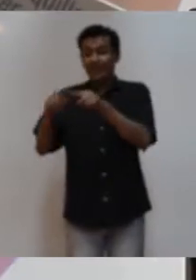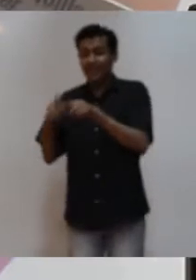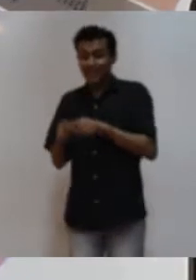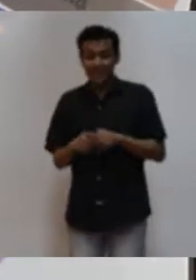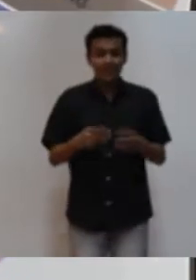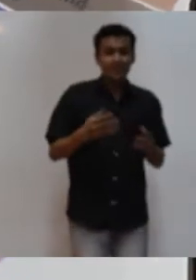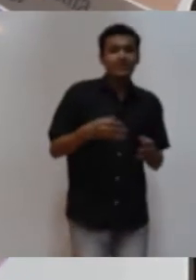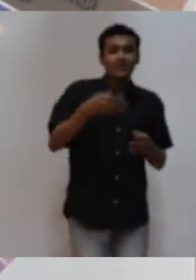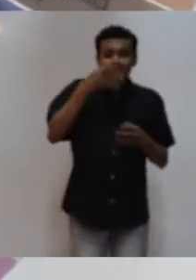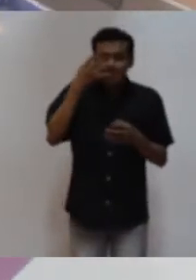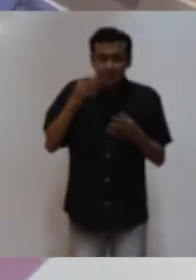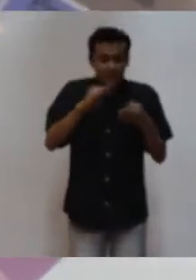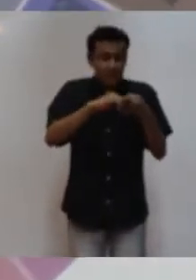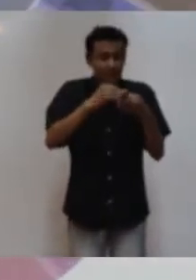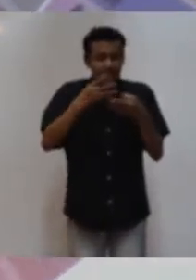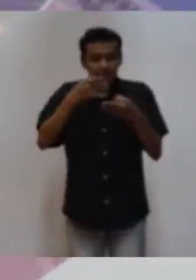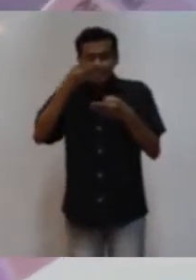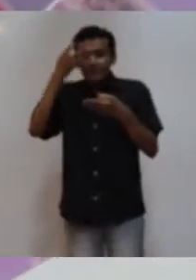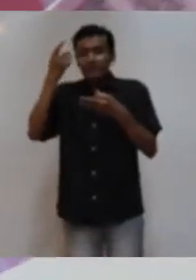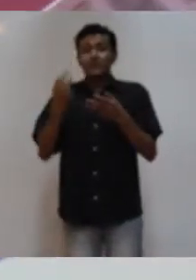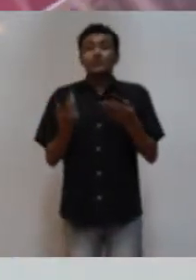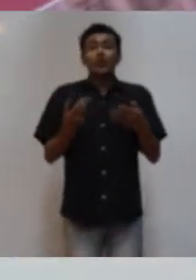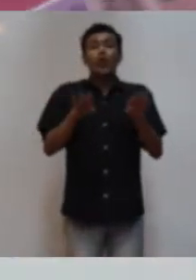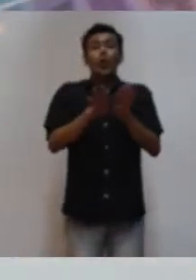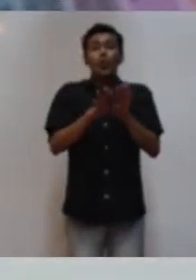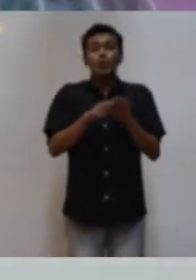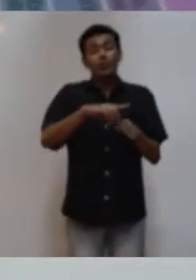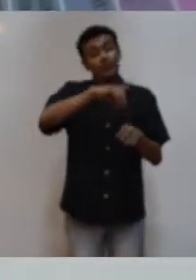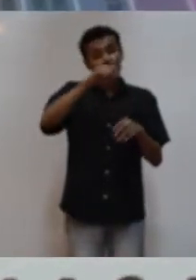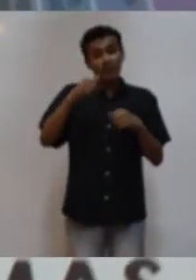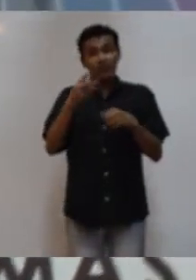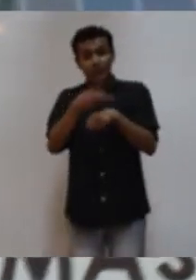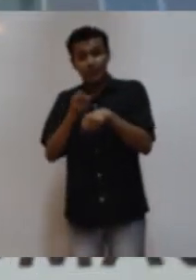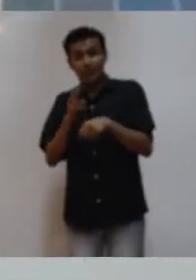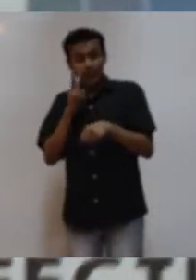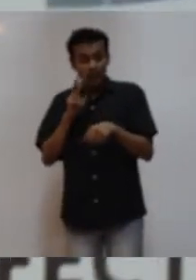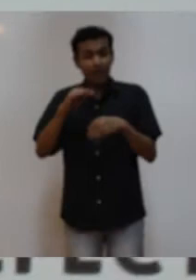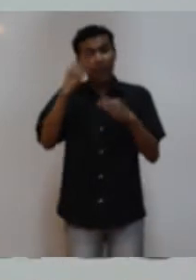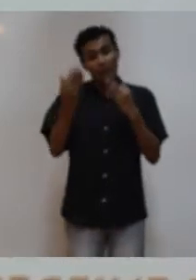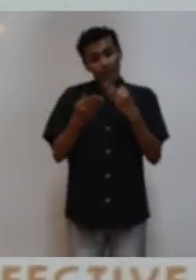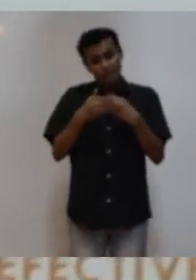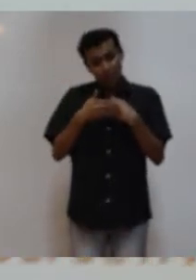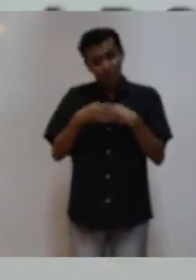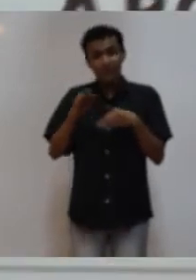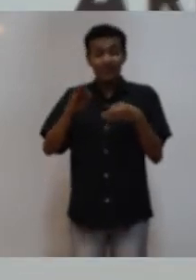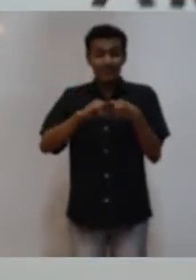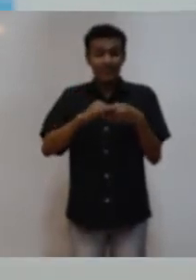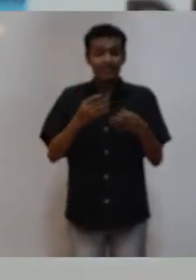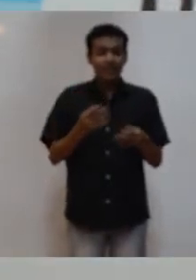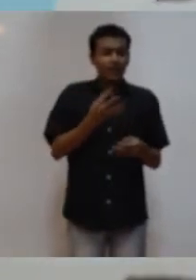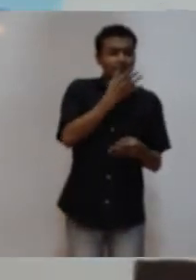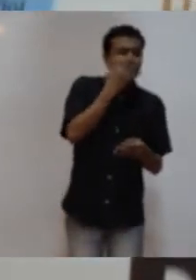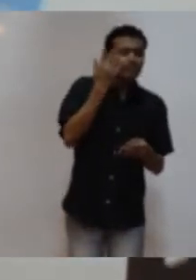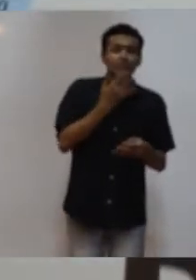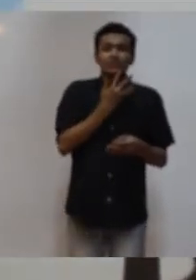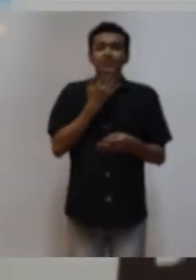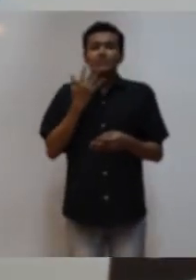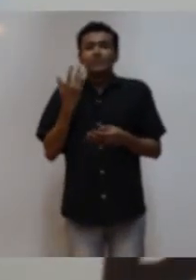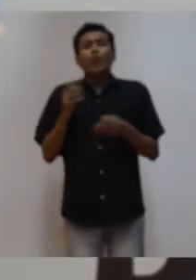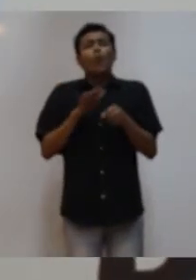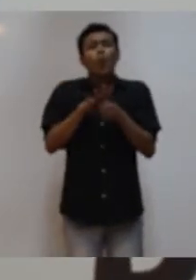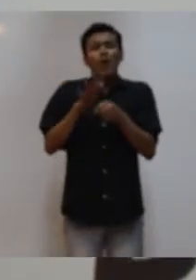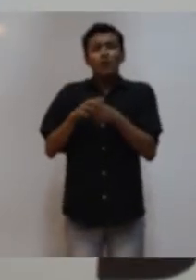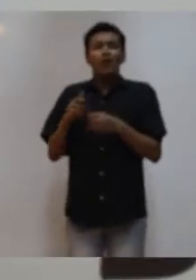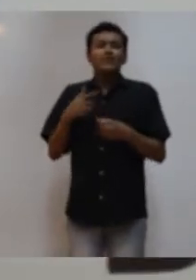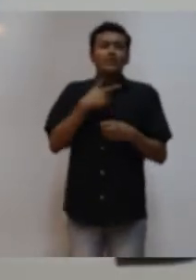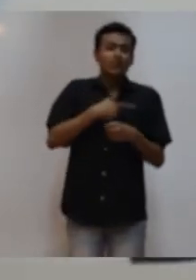jugaron más que percibimos en la taza te invitamos a que la siguiente taza de café busques algún sabor o aroma que te